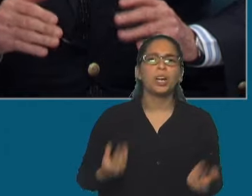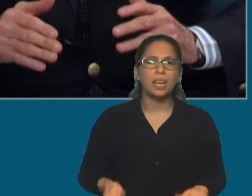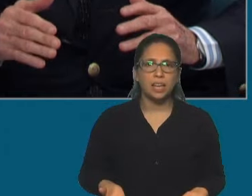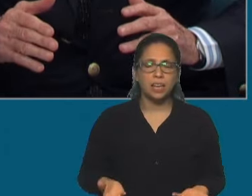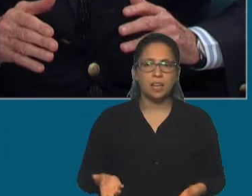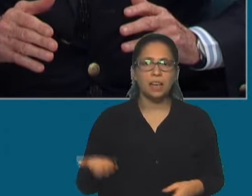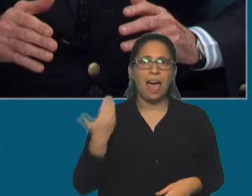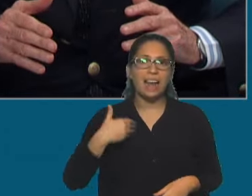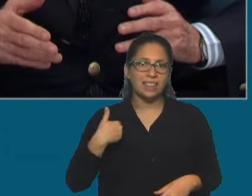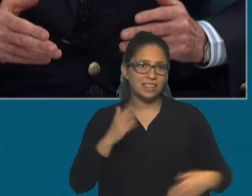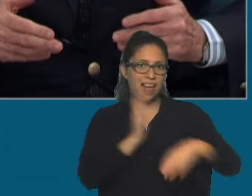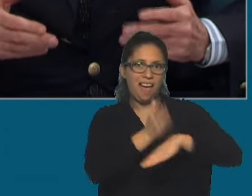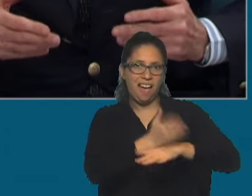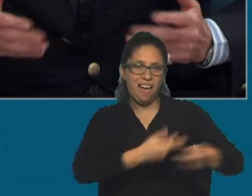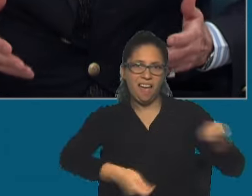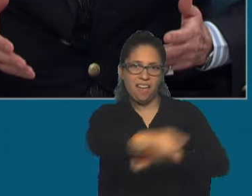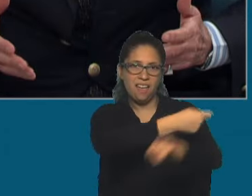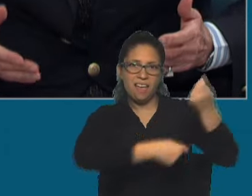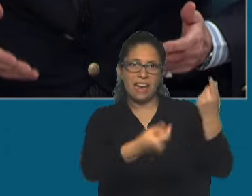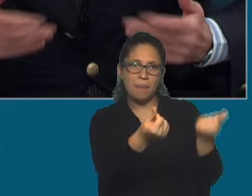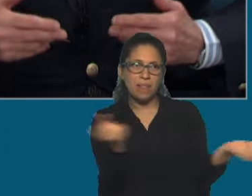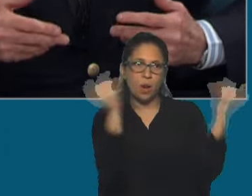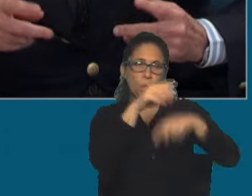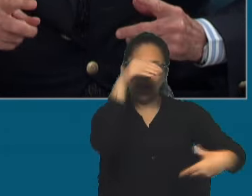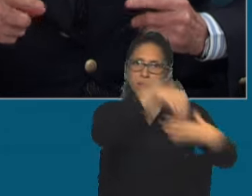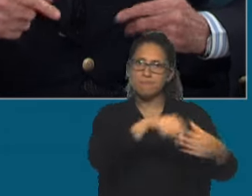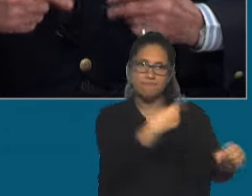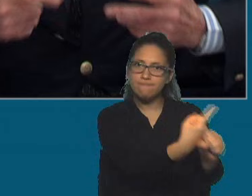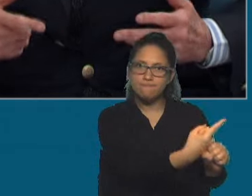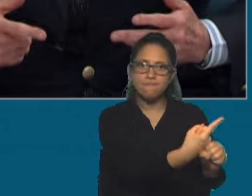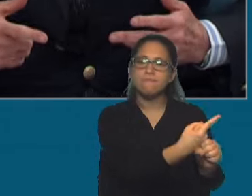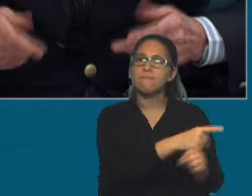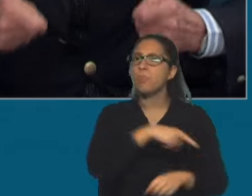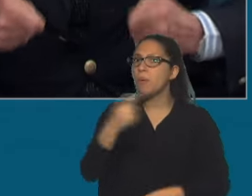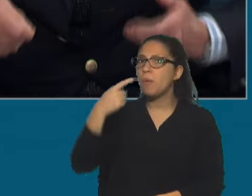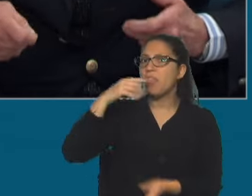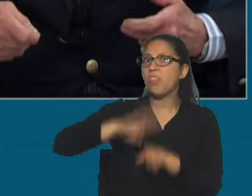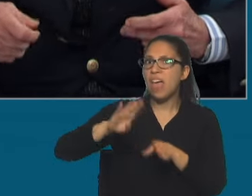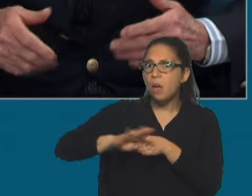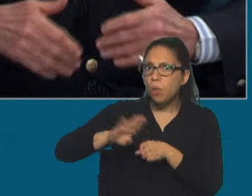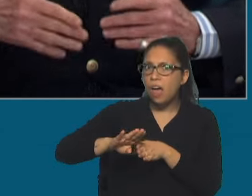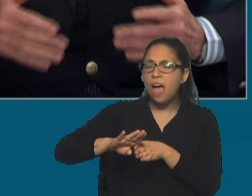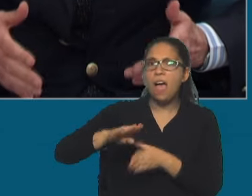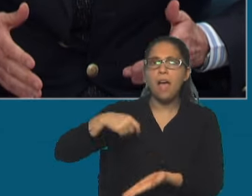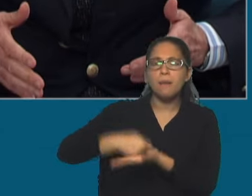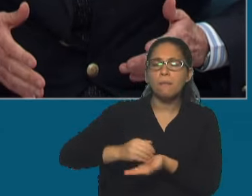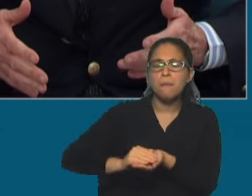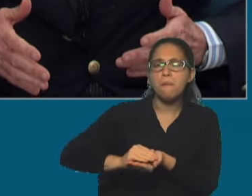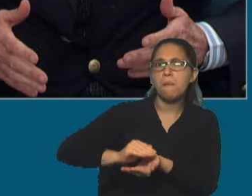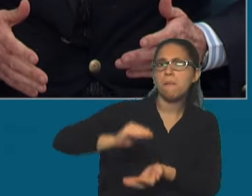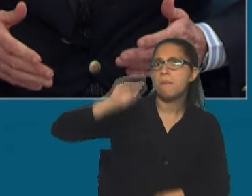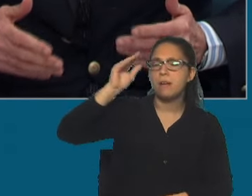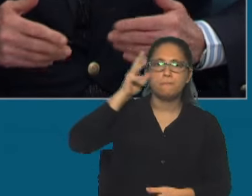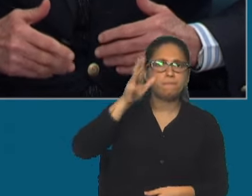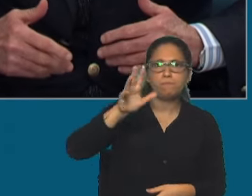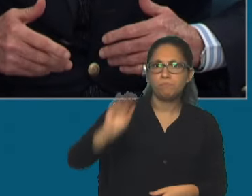posibilidad de acceder al mercado de capitales de nuevo. Segundo, porque lo que tenía que pagar cada vez era enorme.